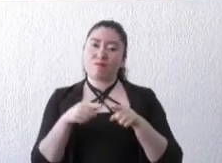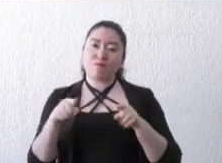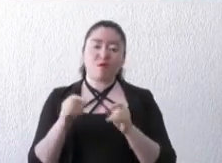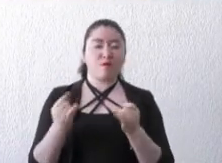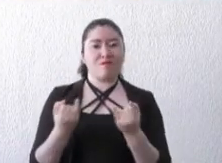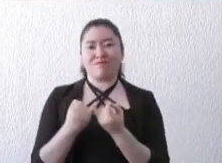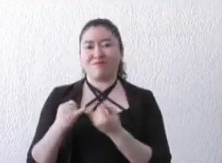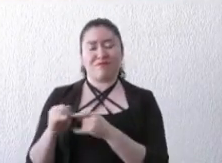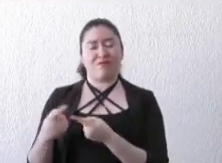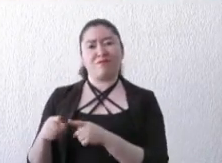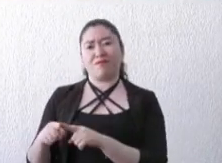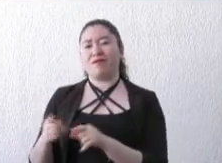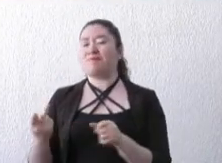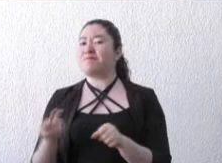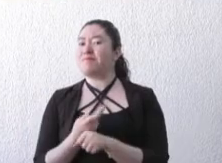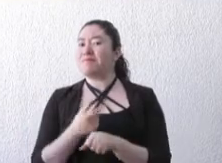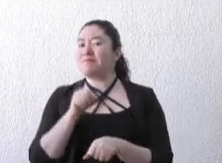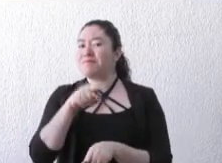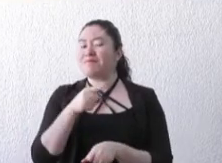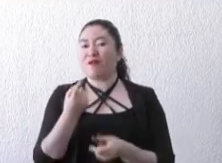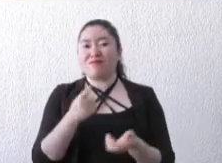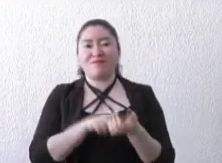clases. Muchísimas gracias, maestros.